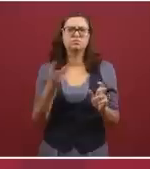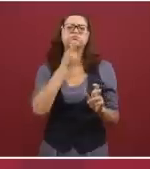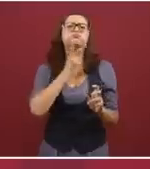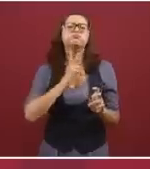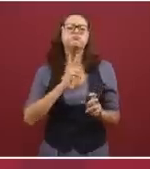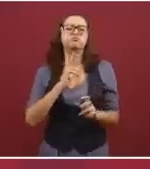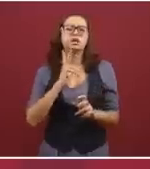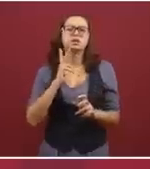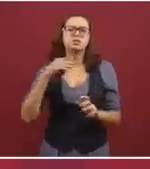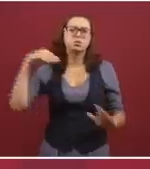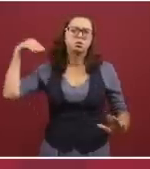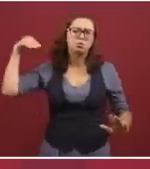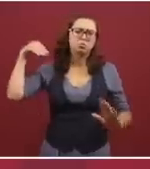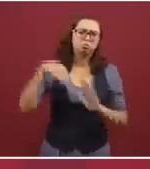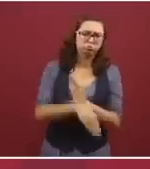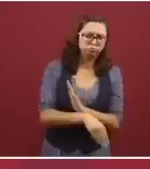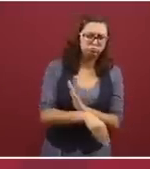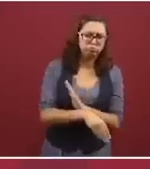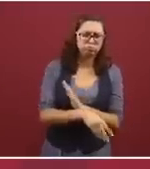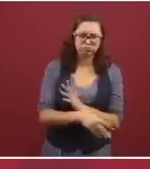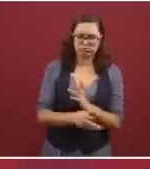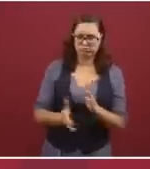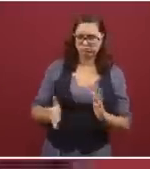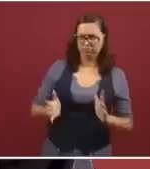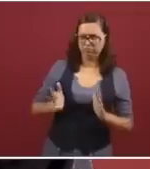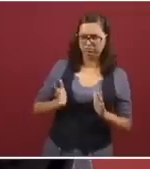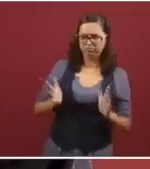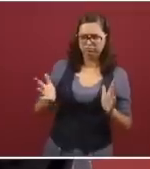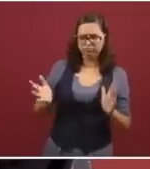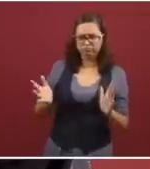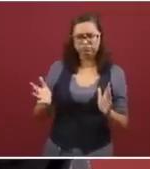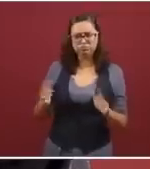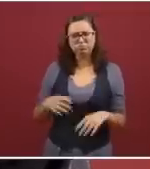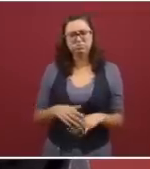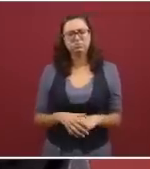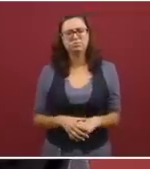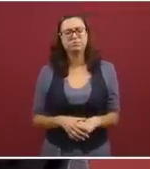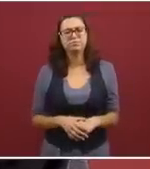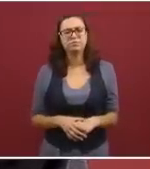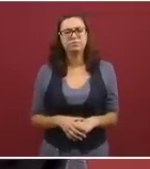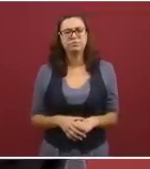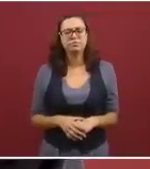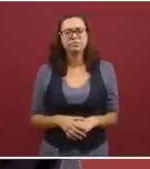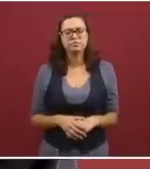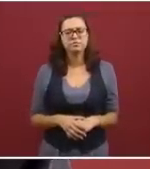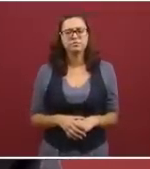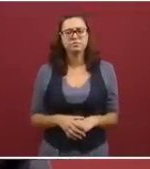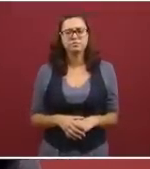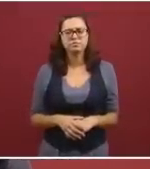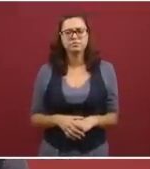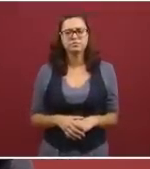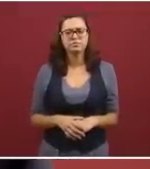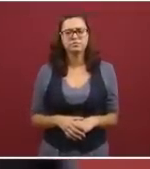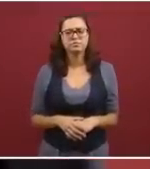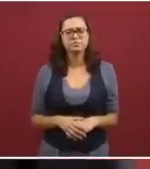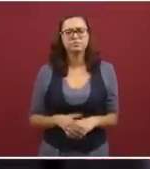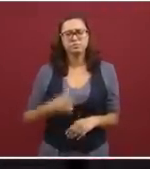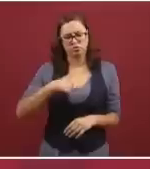petrolera. Les comentaba que se ha hecho un